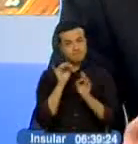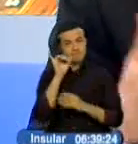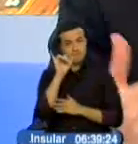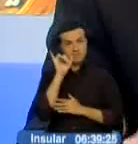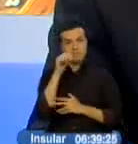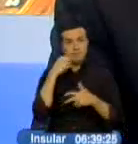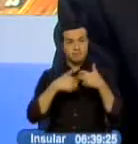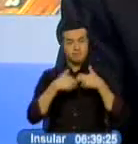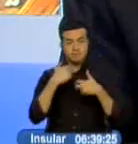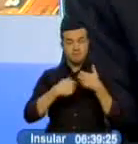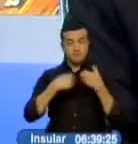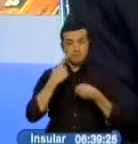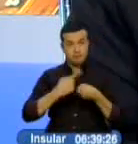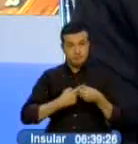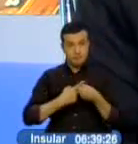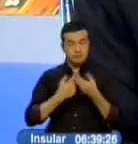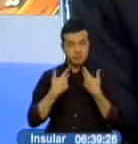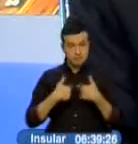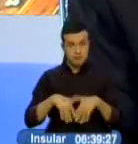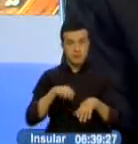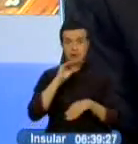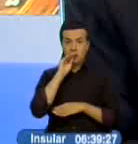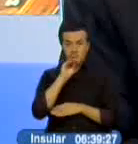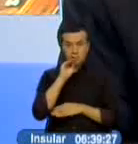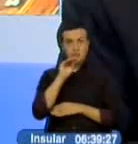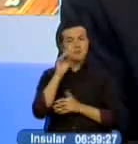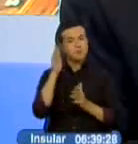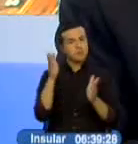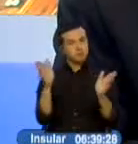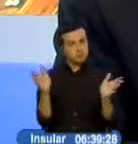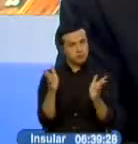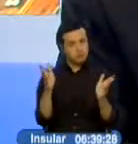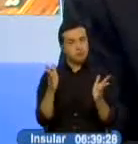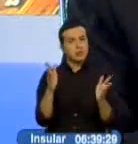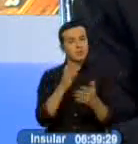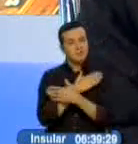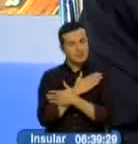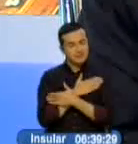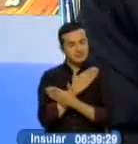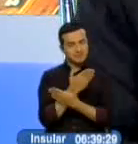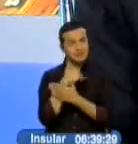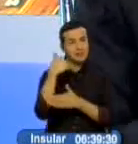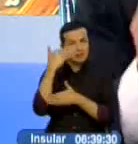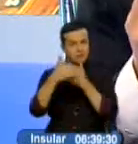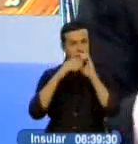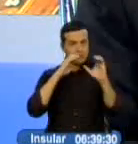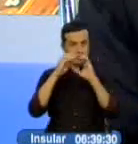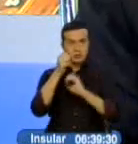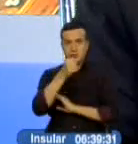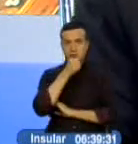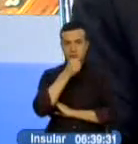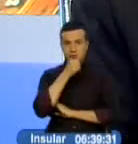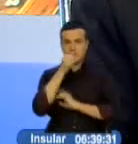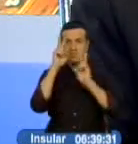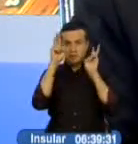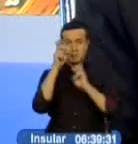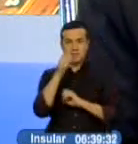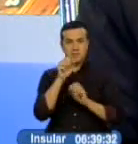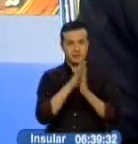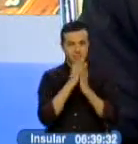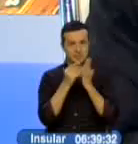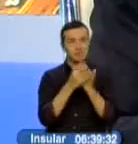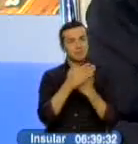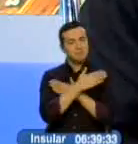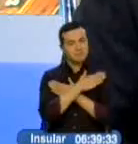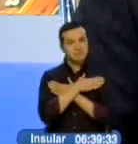estoy complicado acá en Quito, pero en todo caso, buen viento y buena mar, Rita. Felicitaciones. Ya hablaremos para una entrevista sobre tu libro. Un